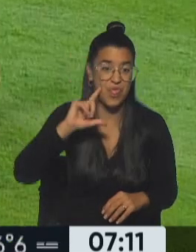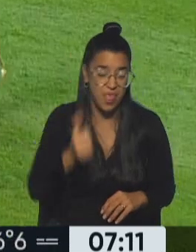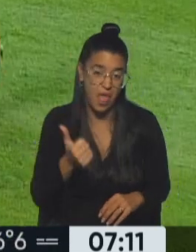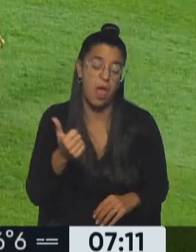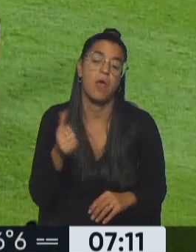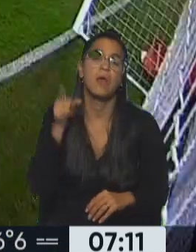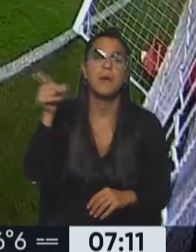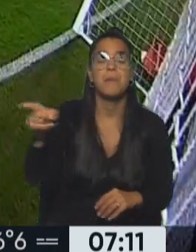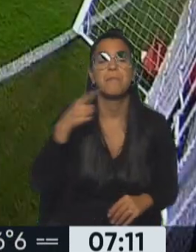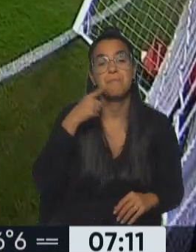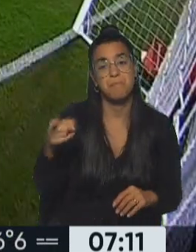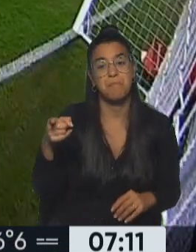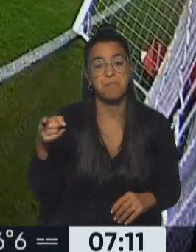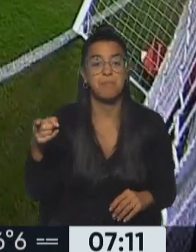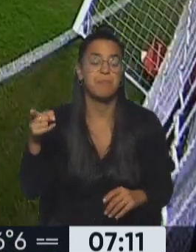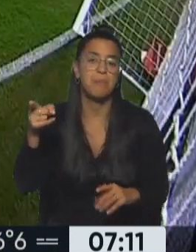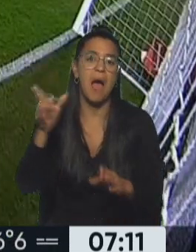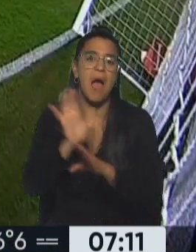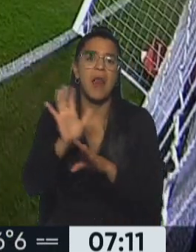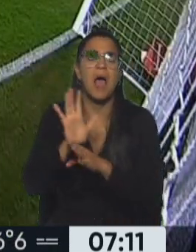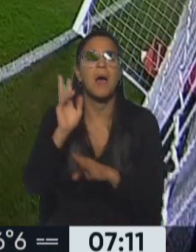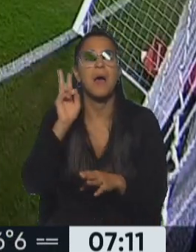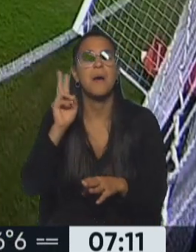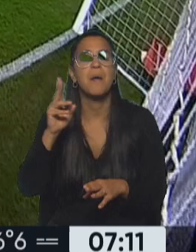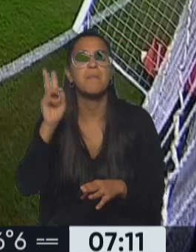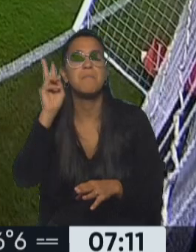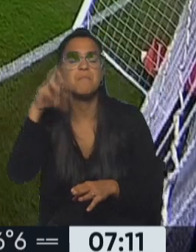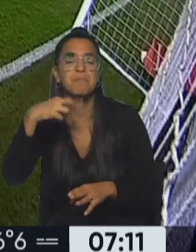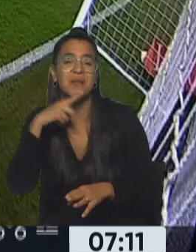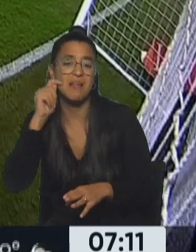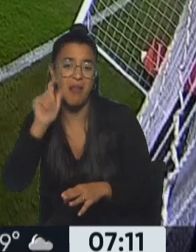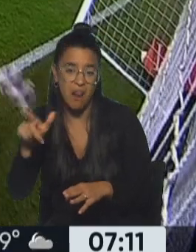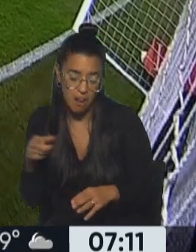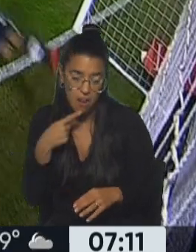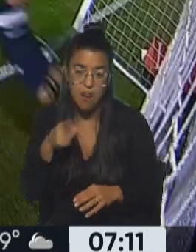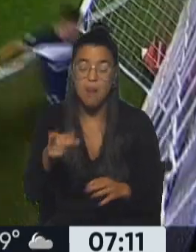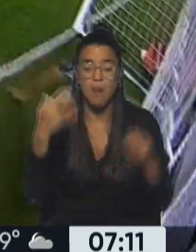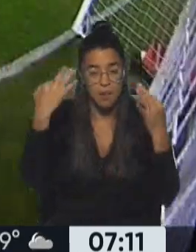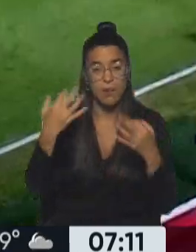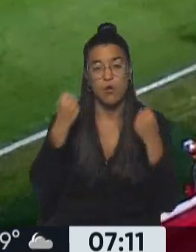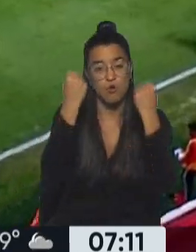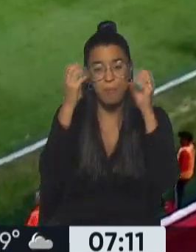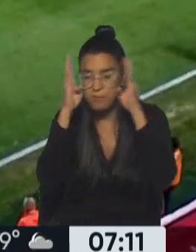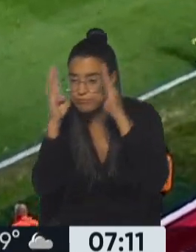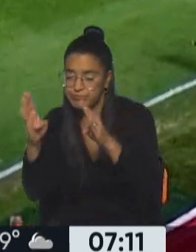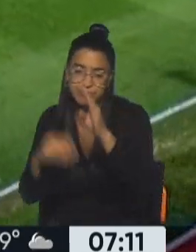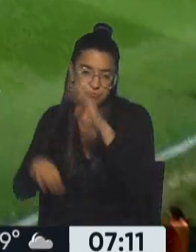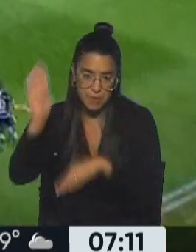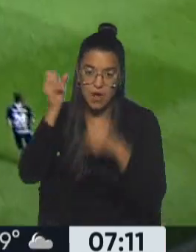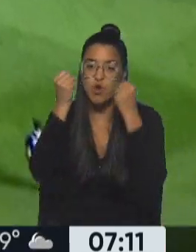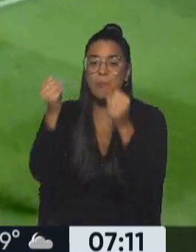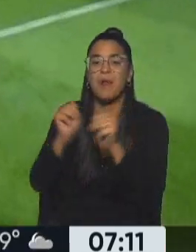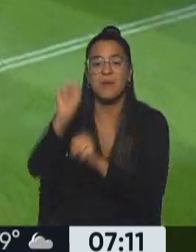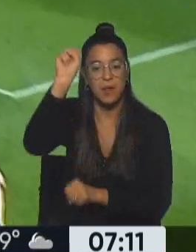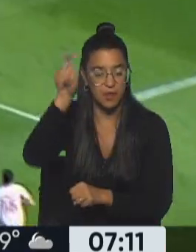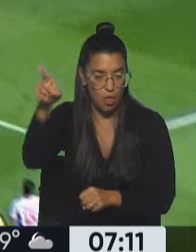bicho de la Paternal. El bicho que está enfocado en la... Viene un gran triunfo, ¿no? en la Copa Libertadores. Sí, sí, más concretamente en la Copa Libertadores,